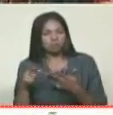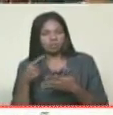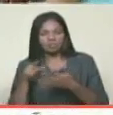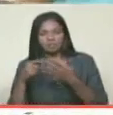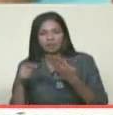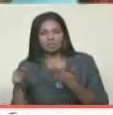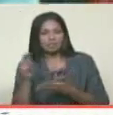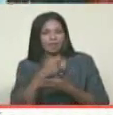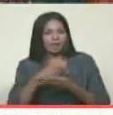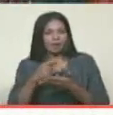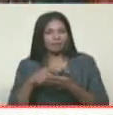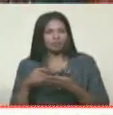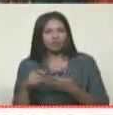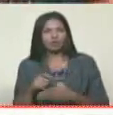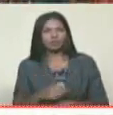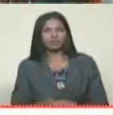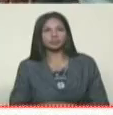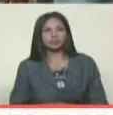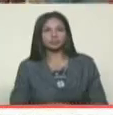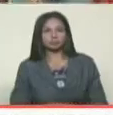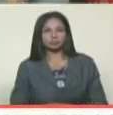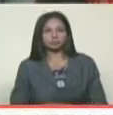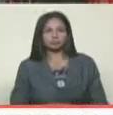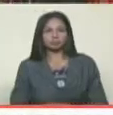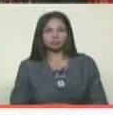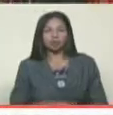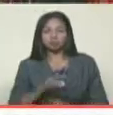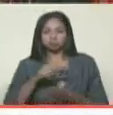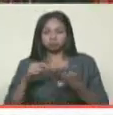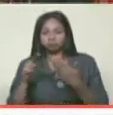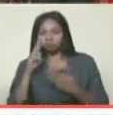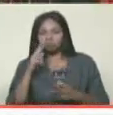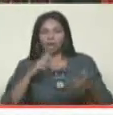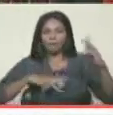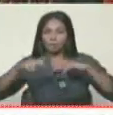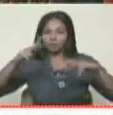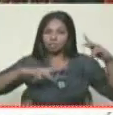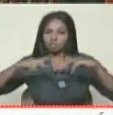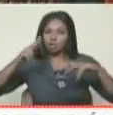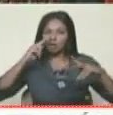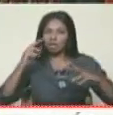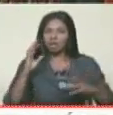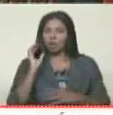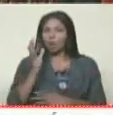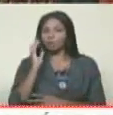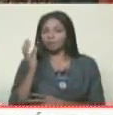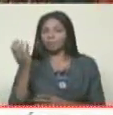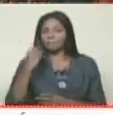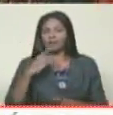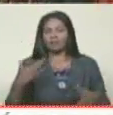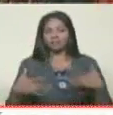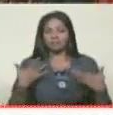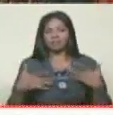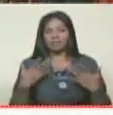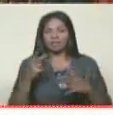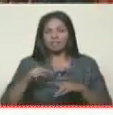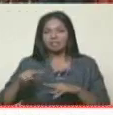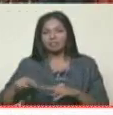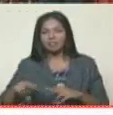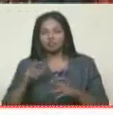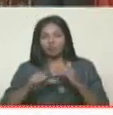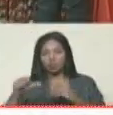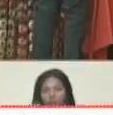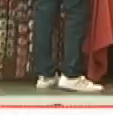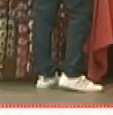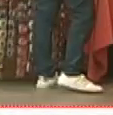Carmen Manarino y Ana Enriqueta Terán. La agenda contempla exposiciones, conversatorios y actividades para niños y